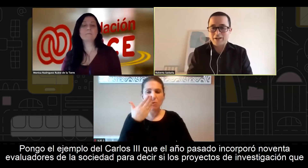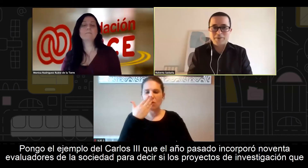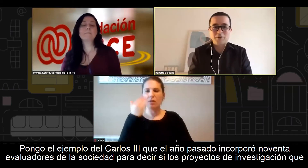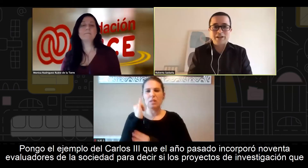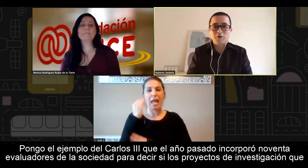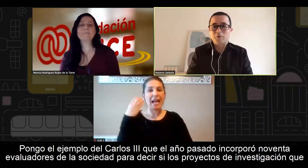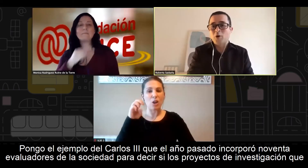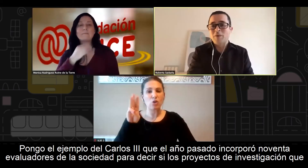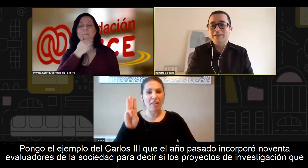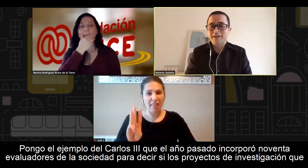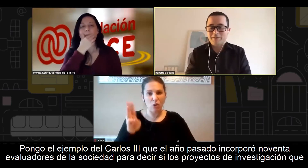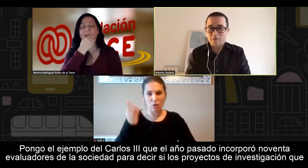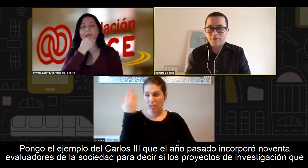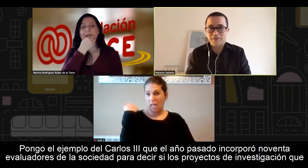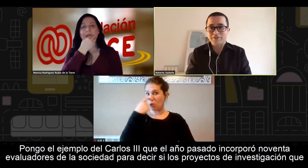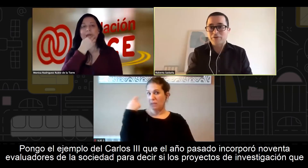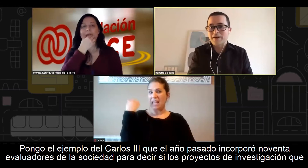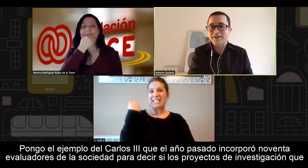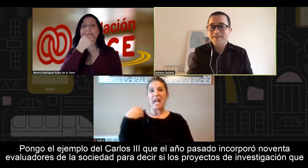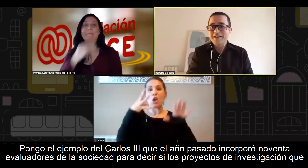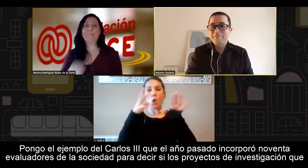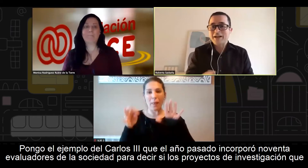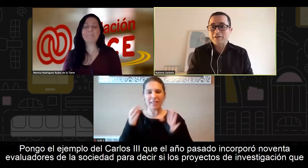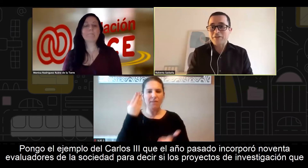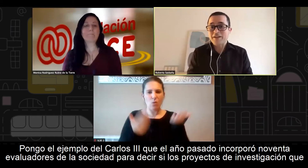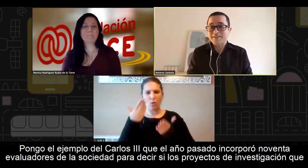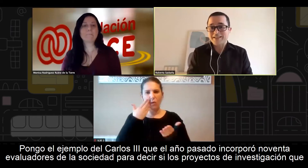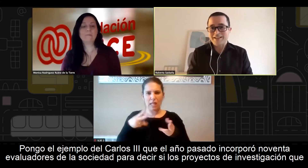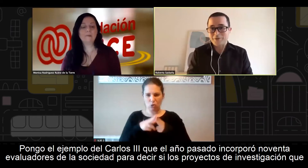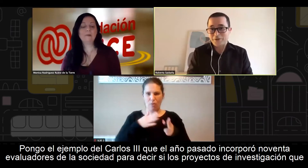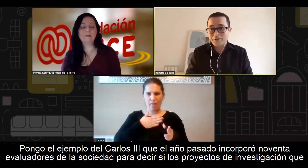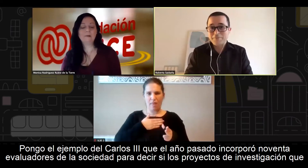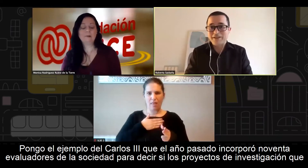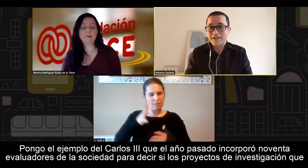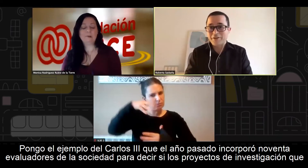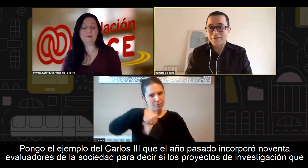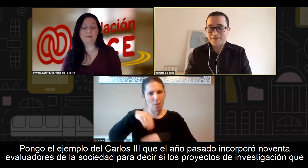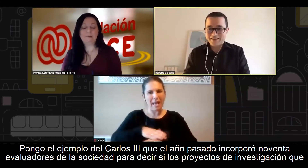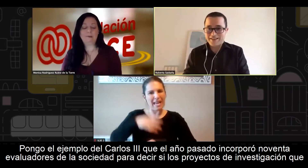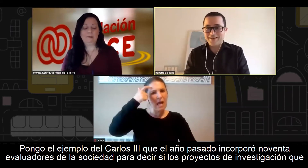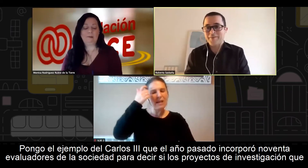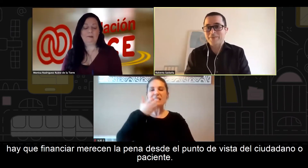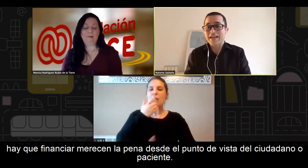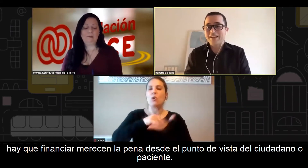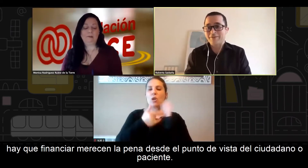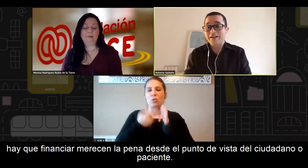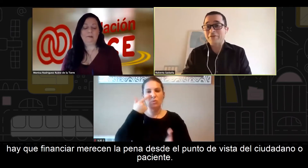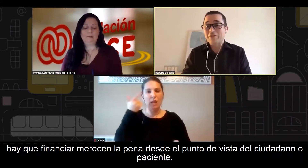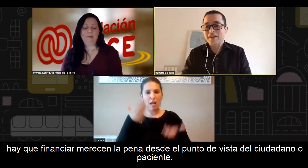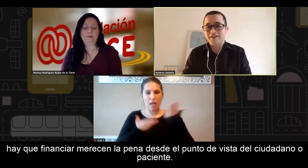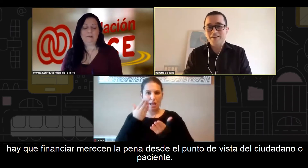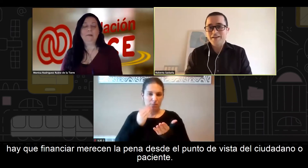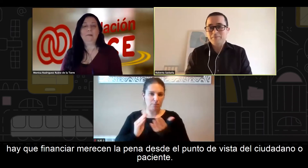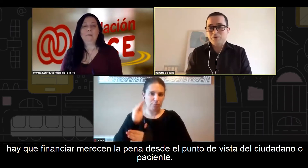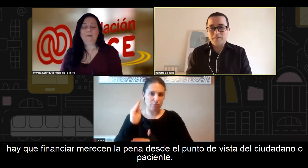año pasado ya incorporó a 90 evaluadores de la sociedad para decir si los proyectos de investigación que hay que